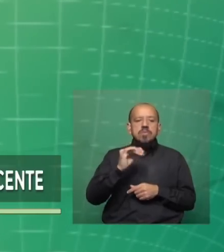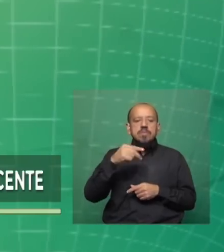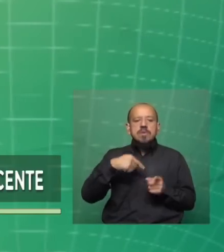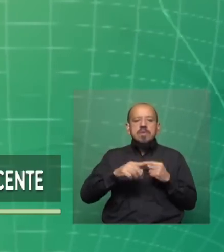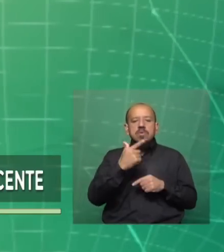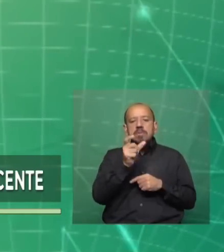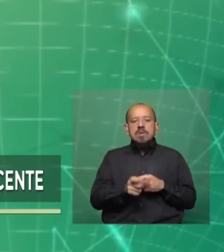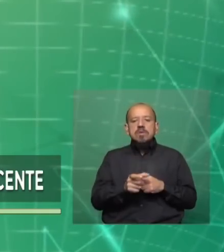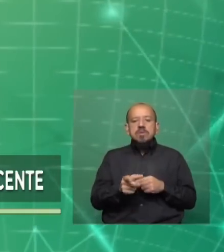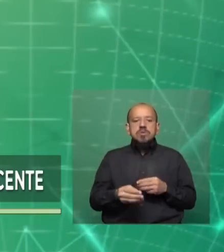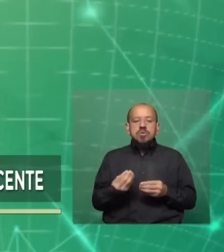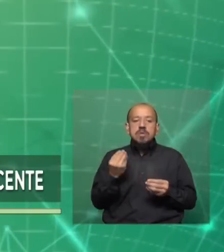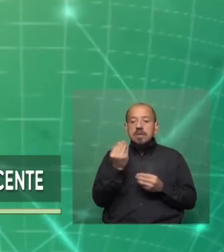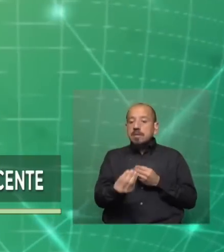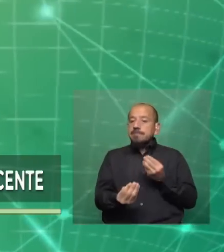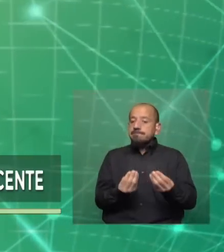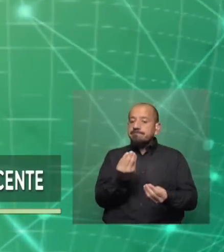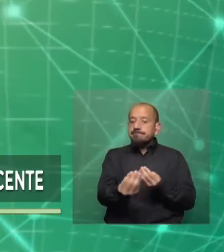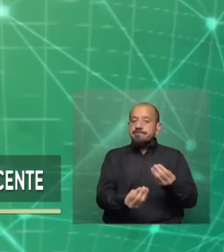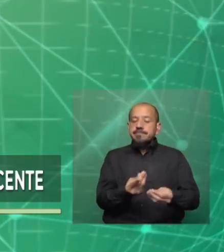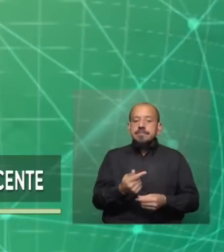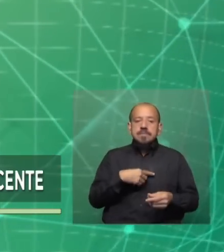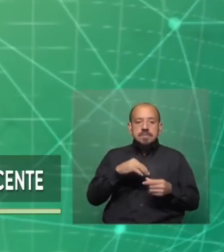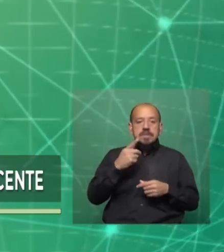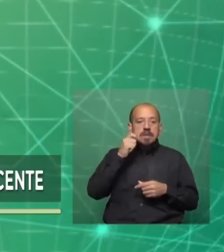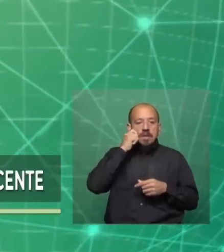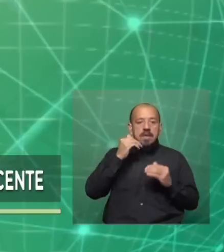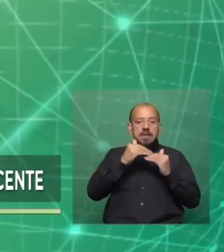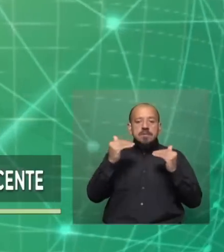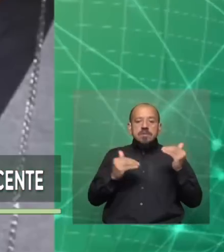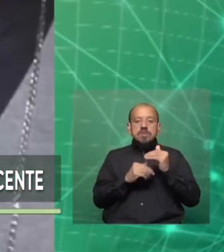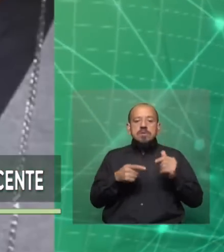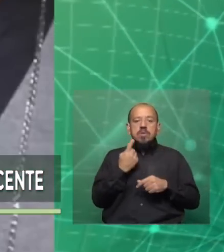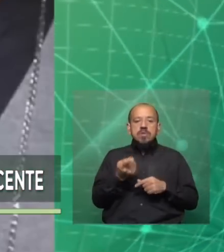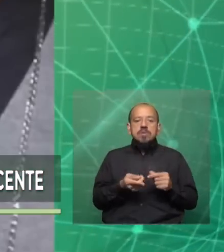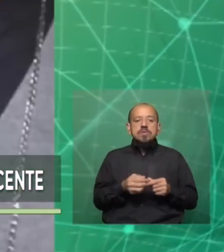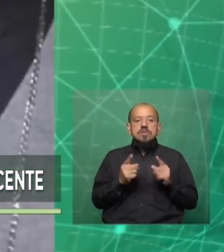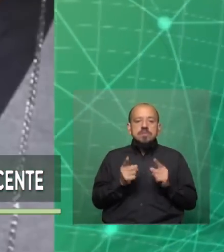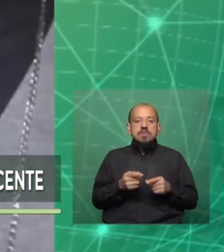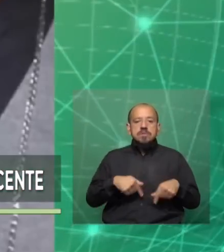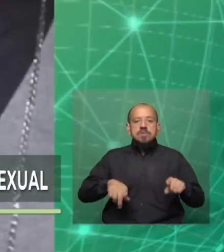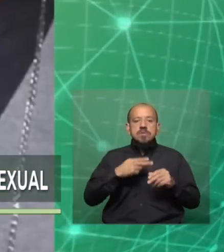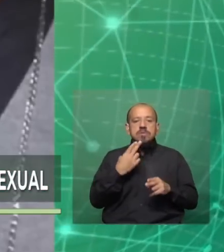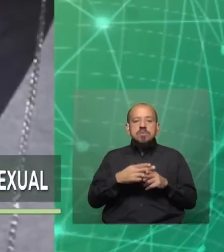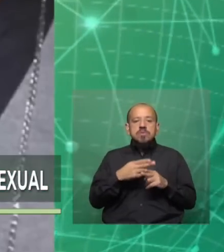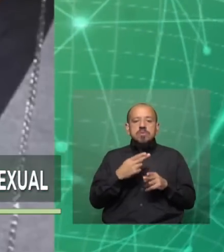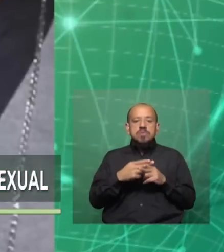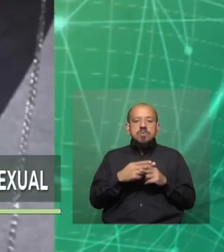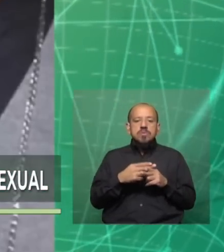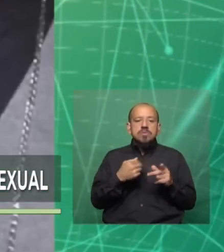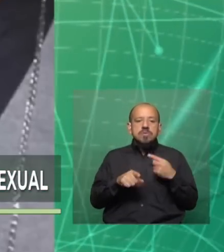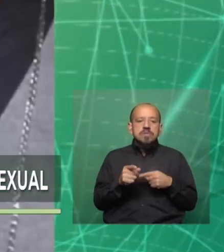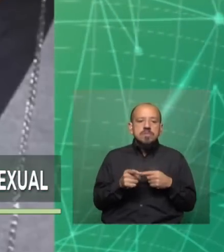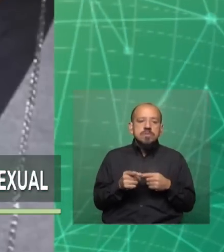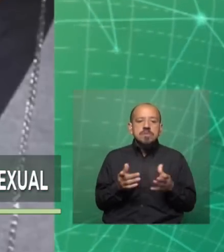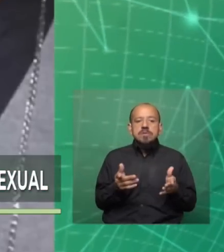la persona que arrimaba menores al senador Gustavo peñadesia otros involucrados inmediatamente de que su nombre se hiciera público